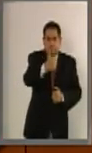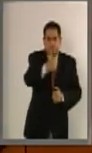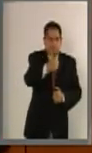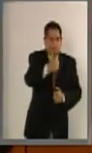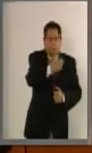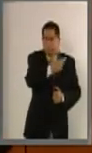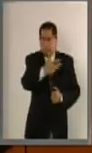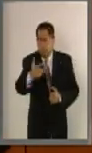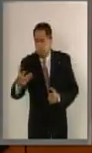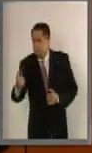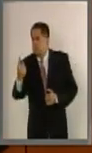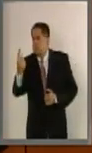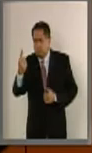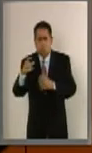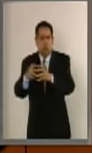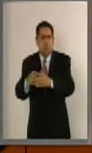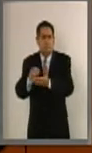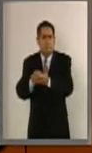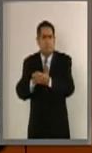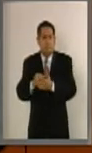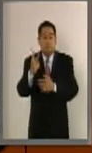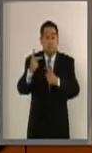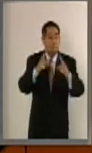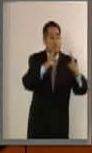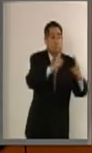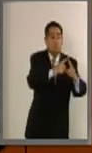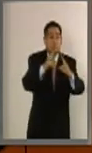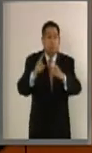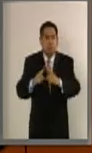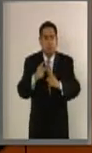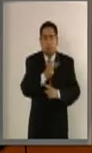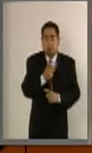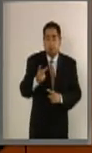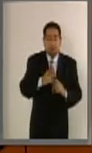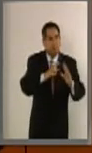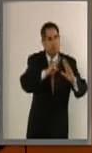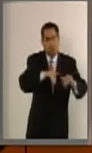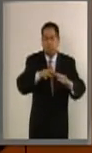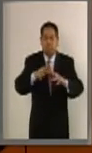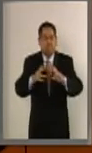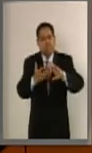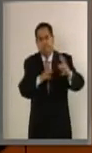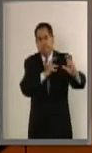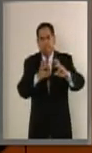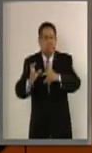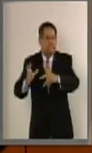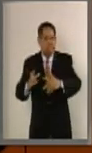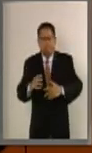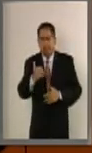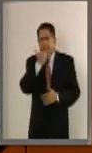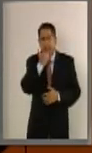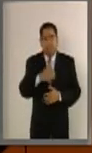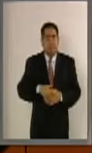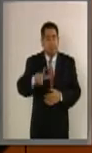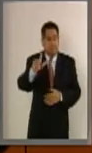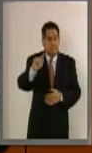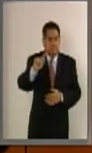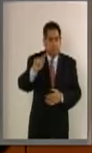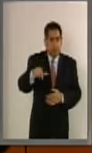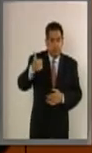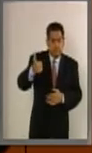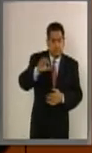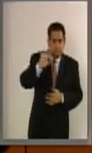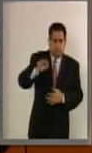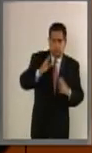sirve y hasta las 2 iglesias sufrieron daños. El 76% de las